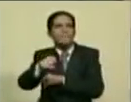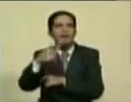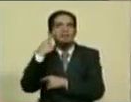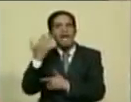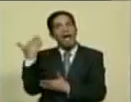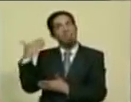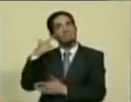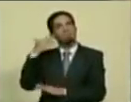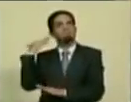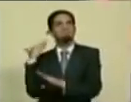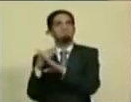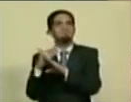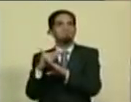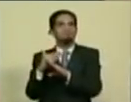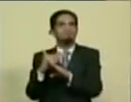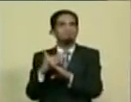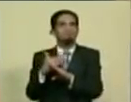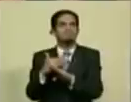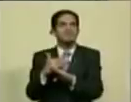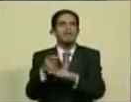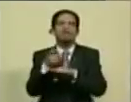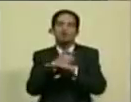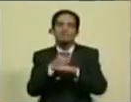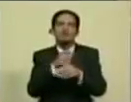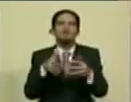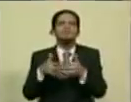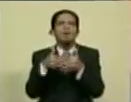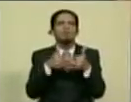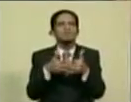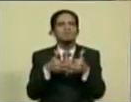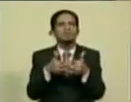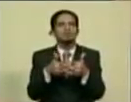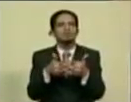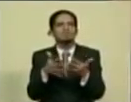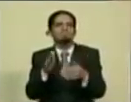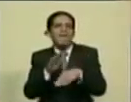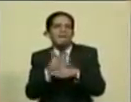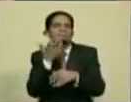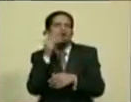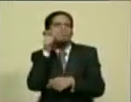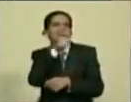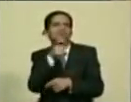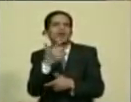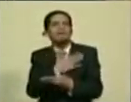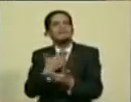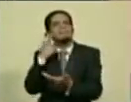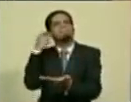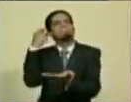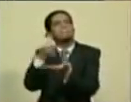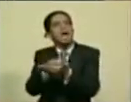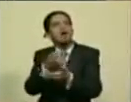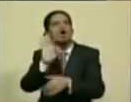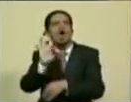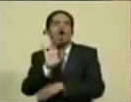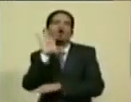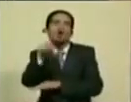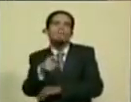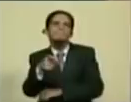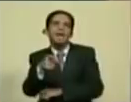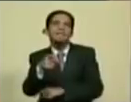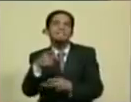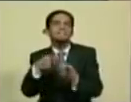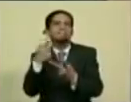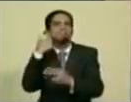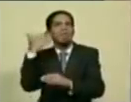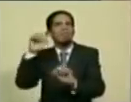suspendidas lamentablemente por el gobierno de los Estados Unidos a la hora de estos empresarios hacer los pagos y honrar los compromisos con proveedores, y